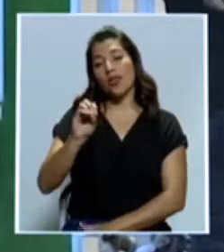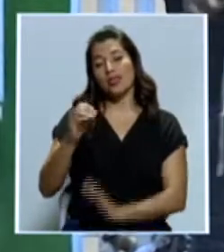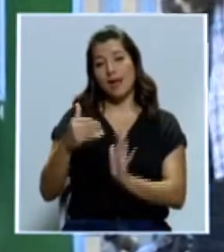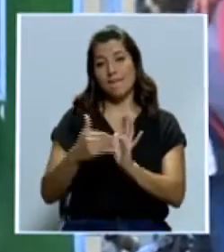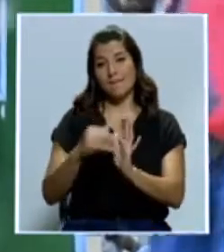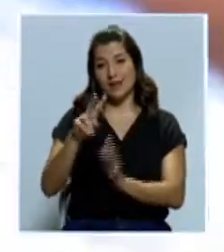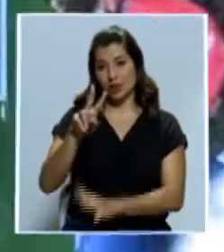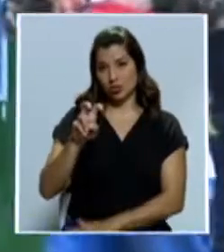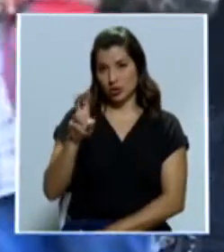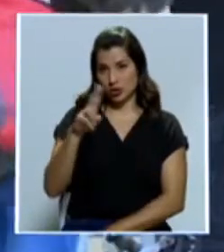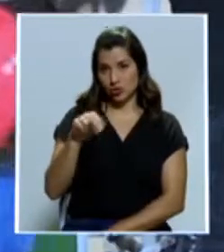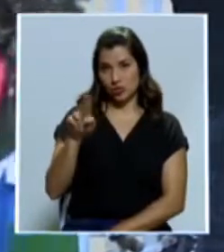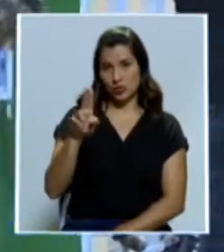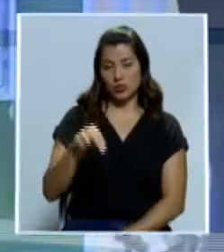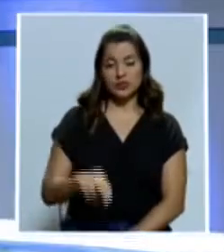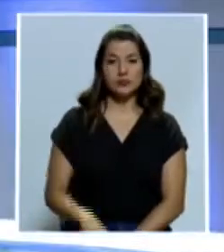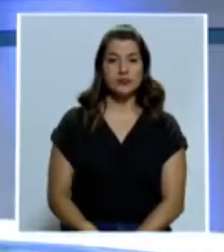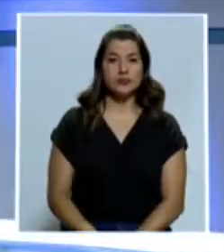450.200 colones.